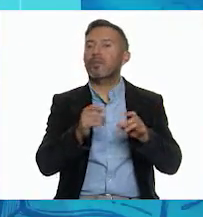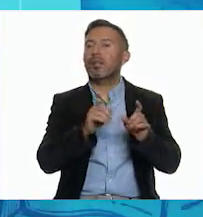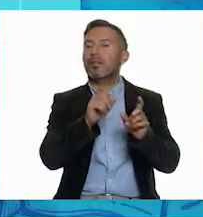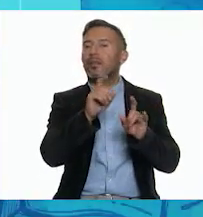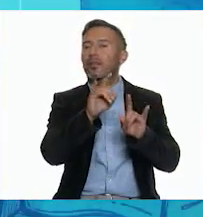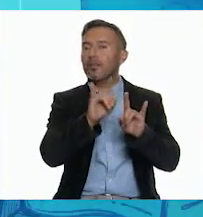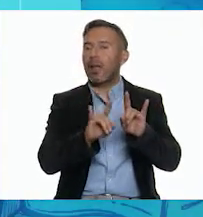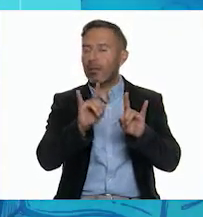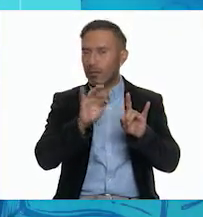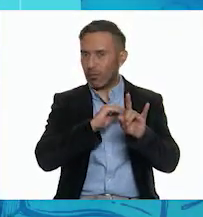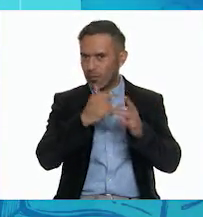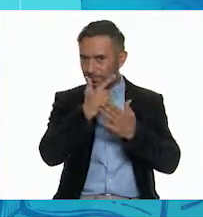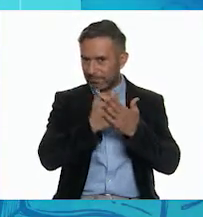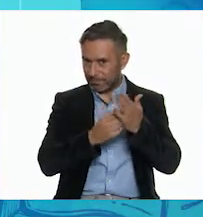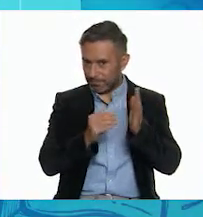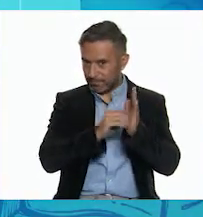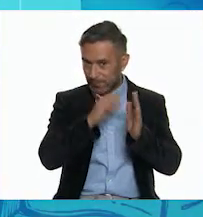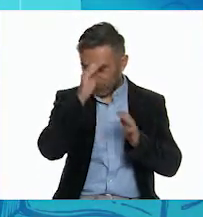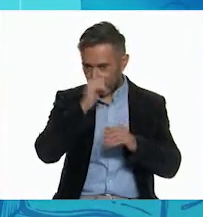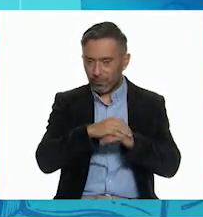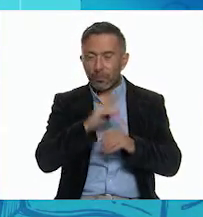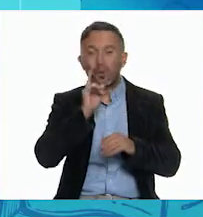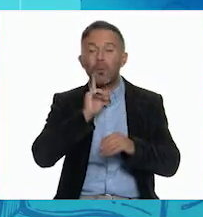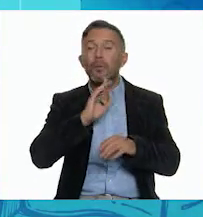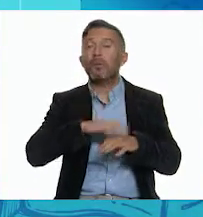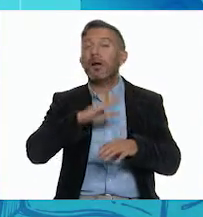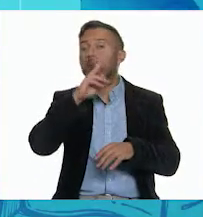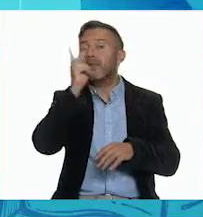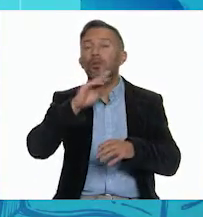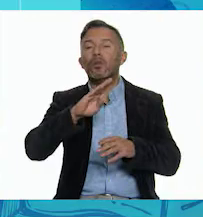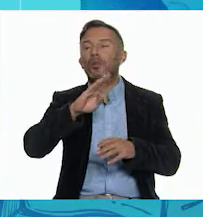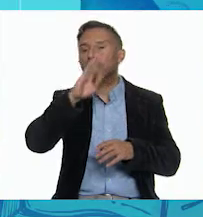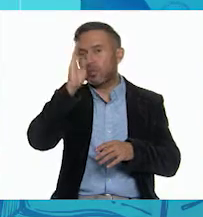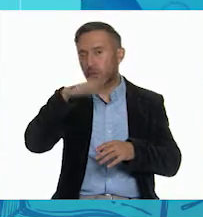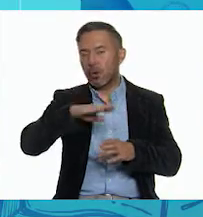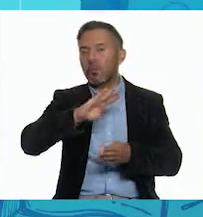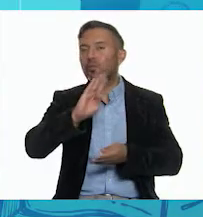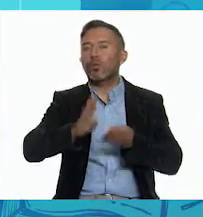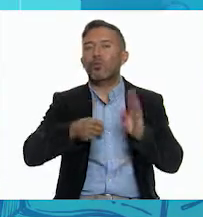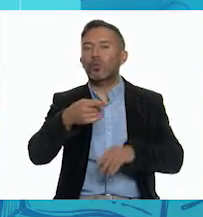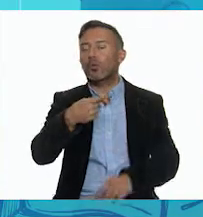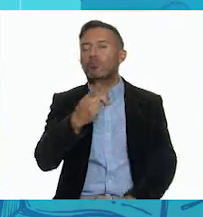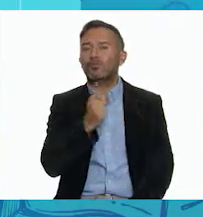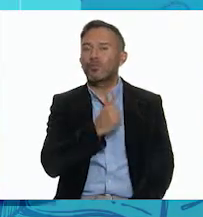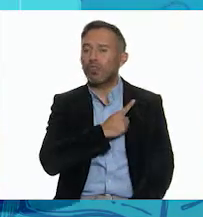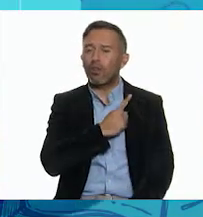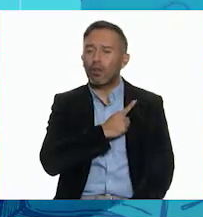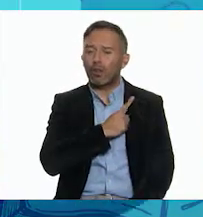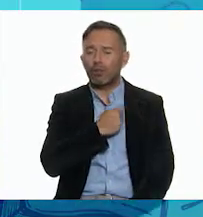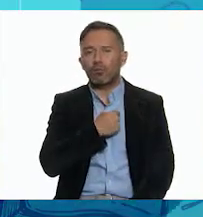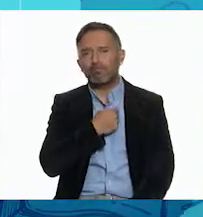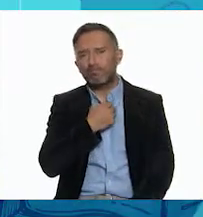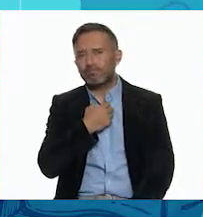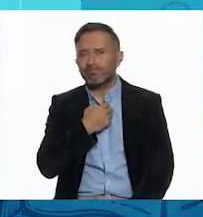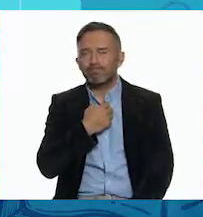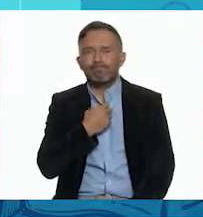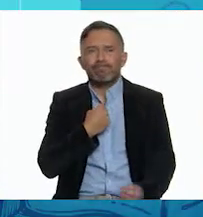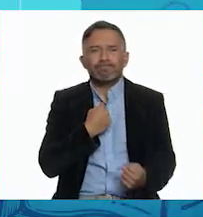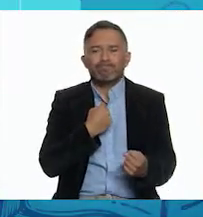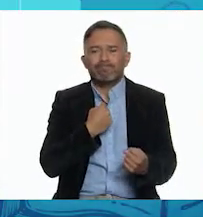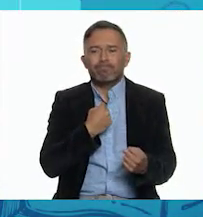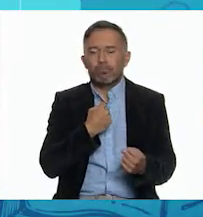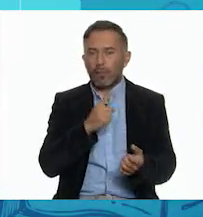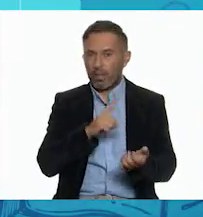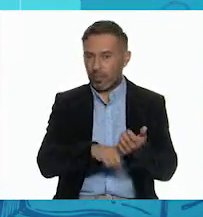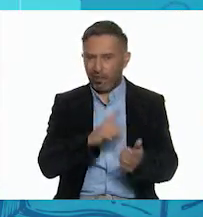parece? La peor señora del mundo se sintió sola y sin poder, por lo que astutamente engaña